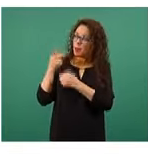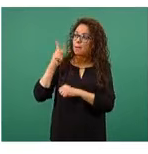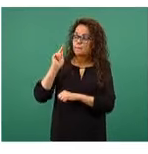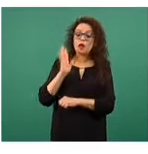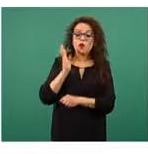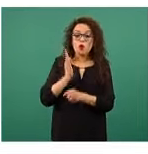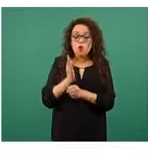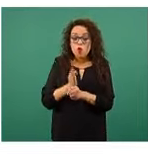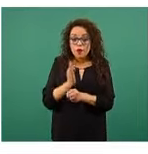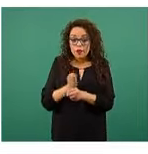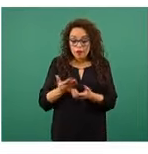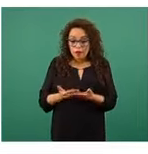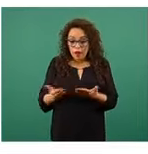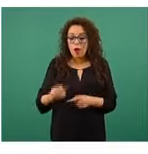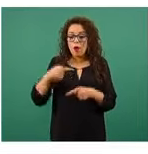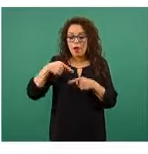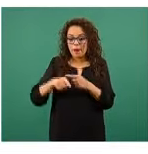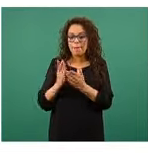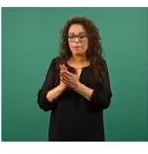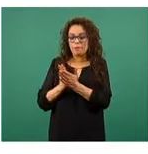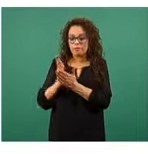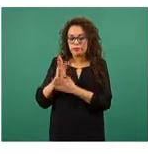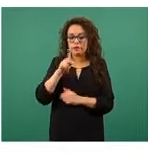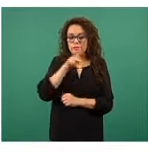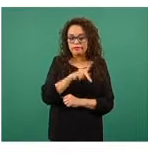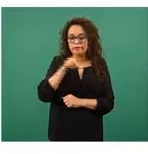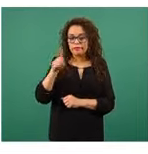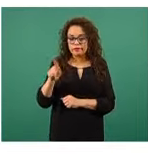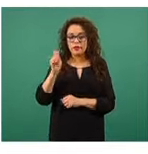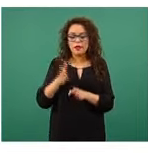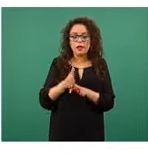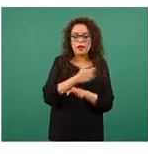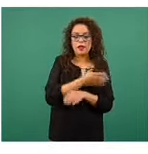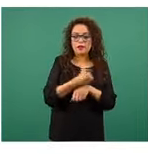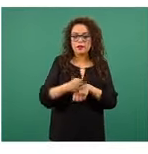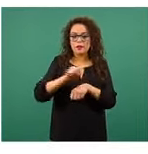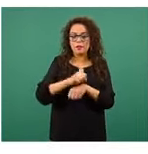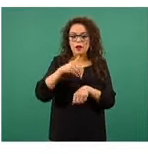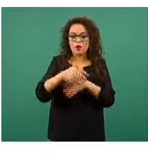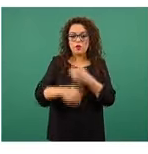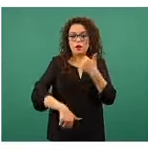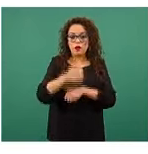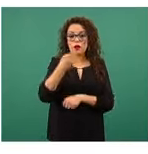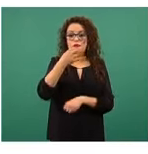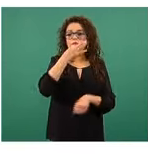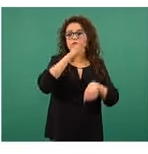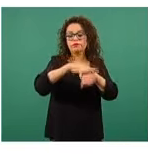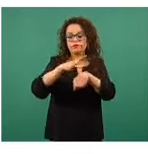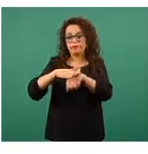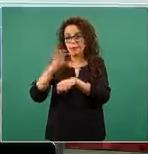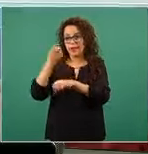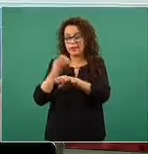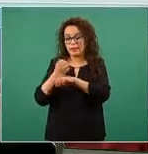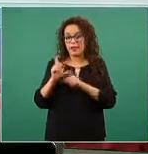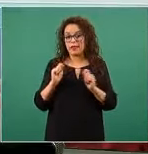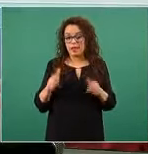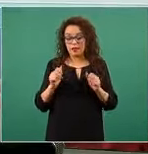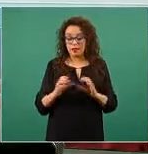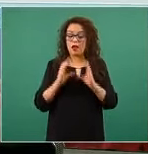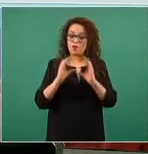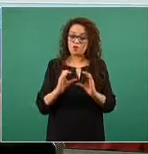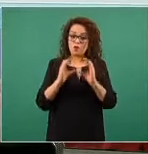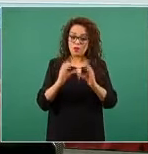y comportamiento epidémico similar a la semana 11, y también entonces el llamado a Tlaxcala. Y con esto cerrando esta